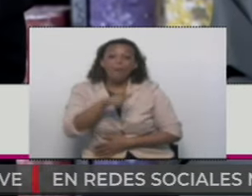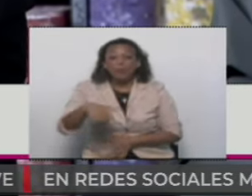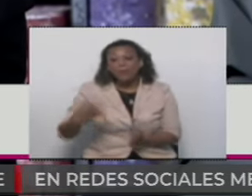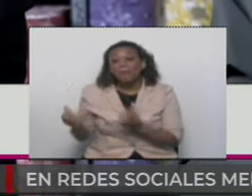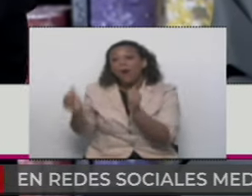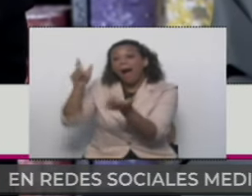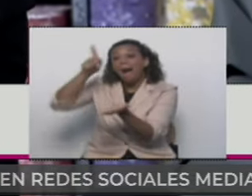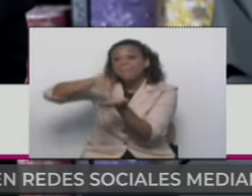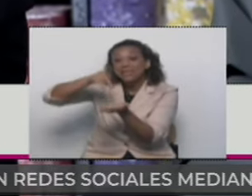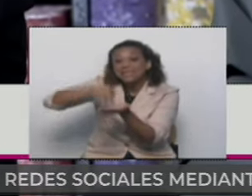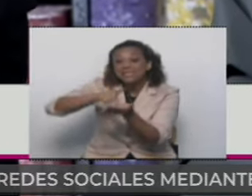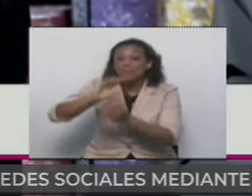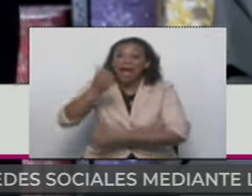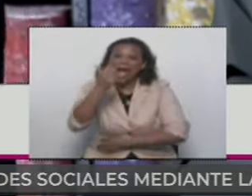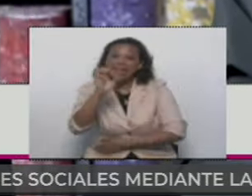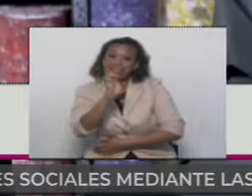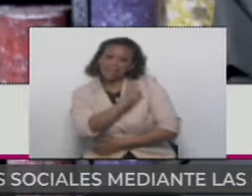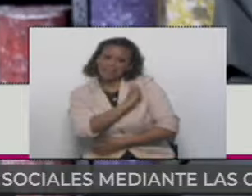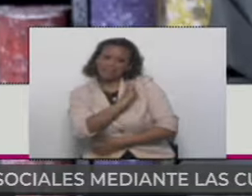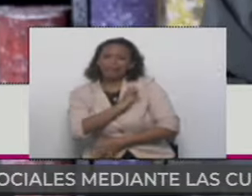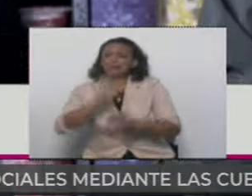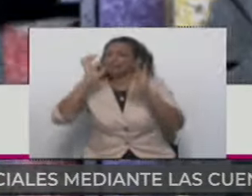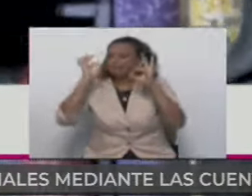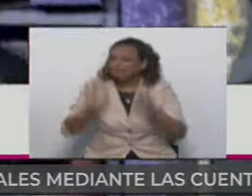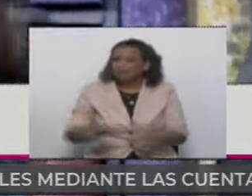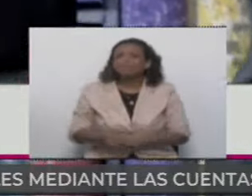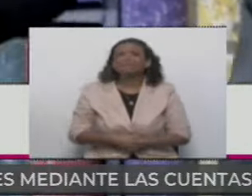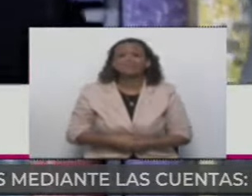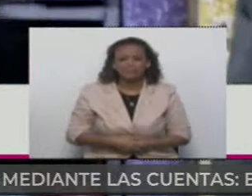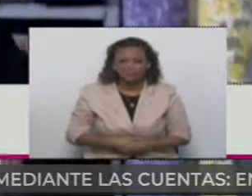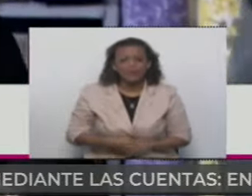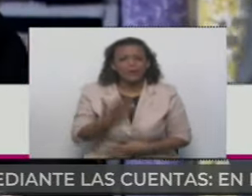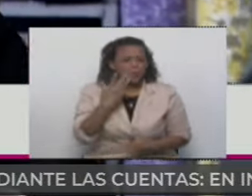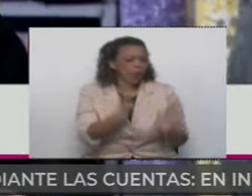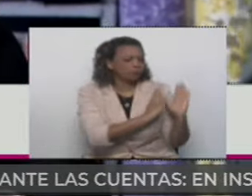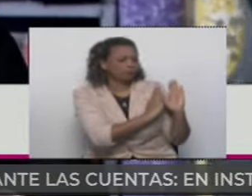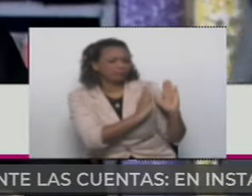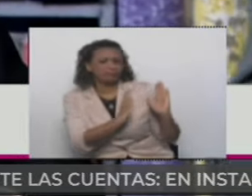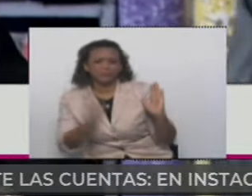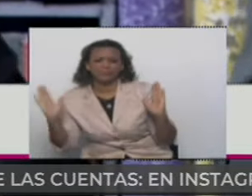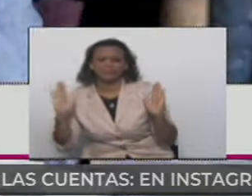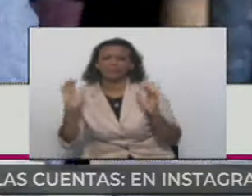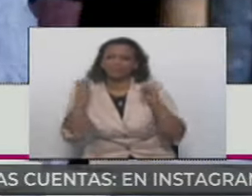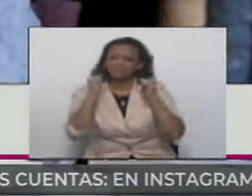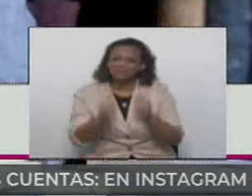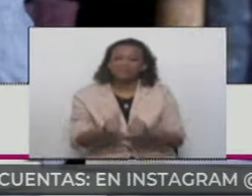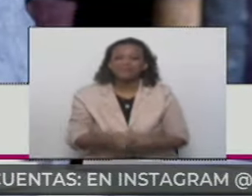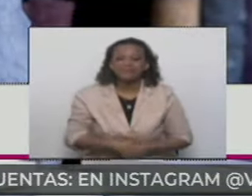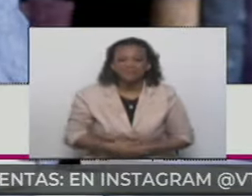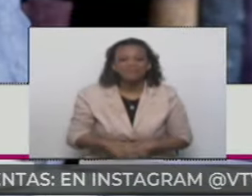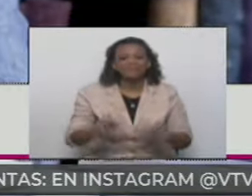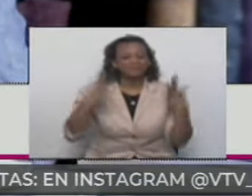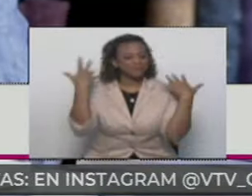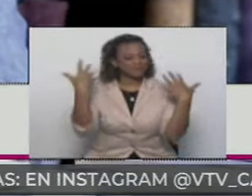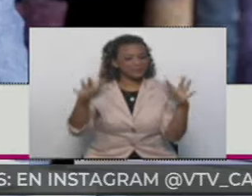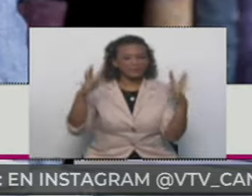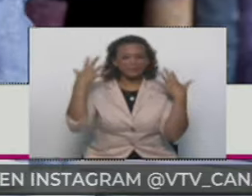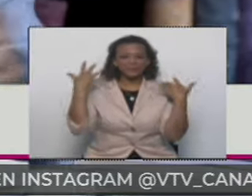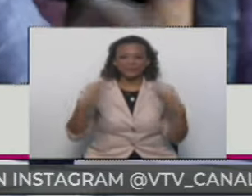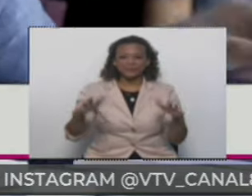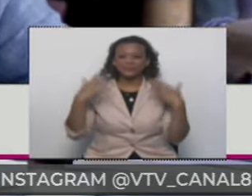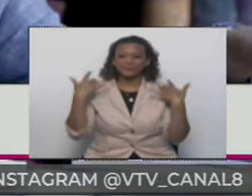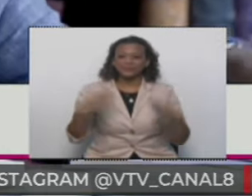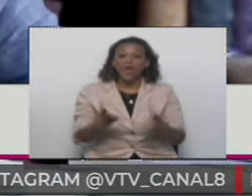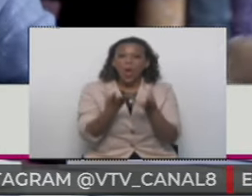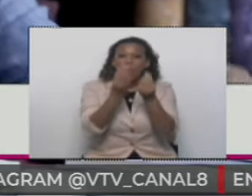República, Nicolás Maduro, y seguimos de rumba hasta el 15 celebrando esa toma de posesión el 10 de enero. Correcto. Y venimos